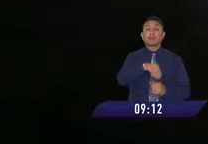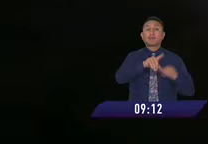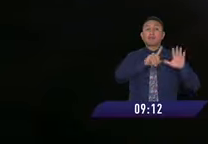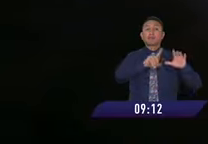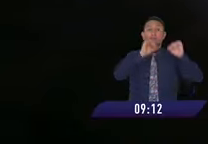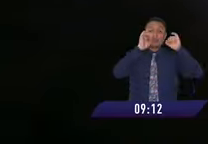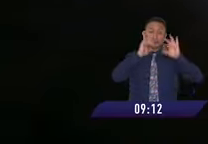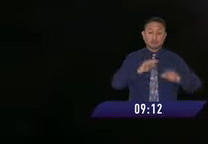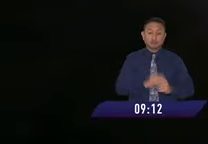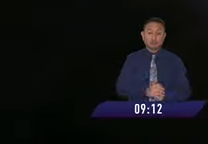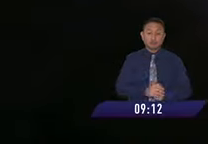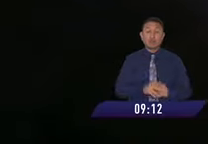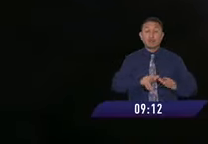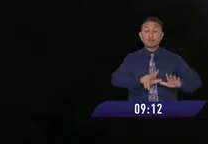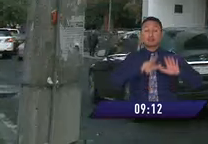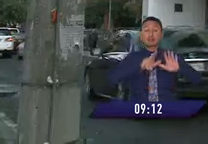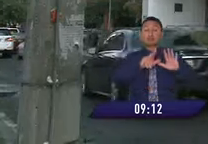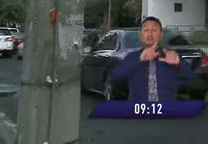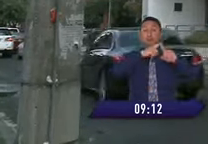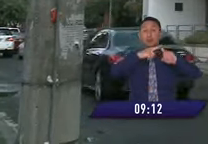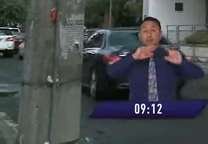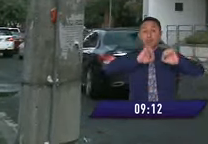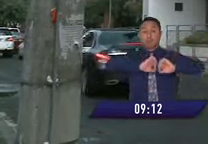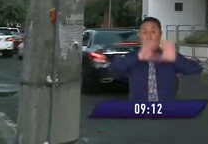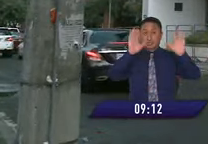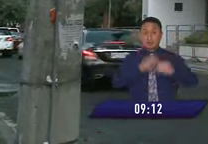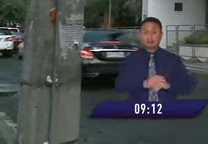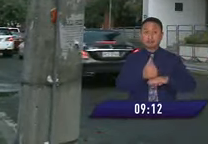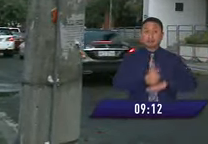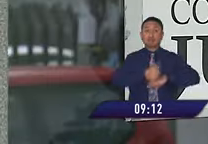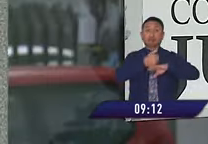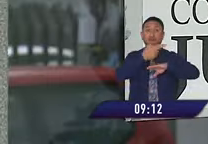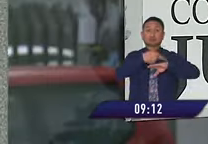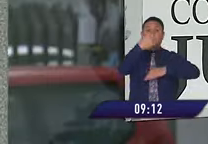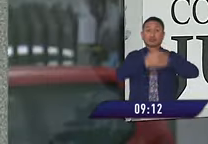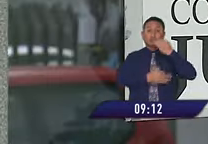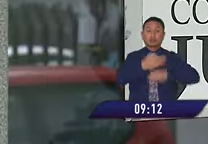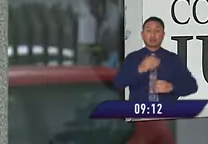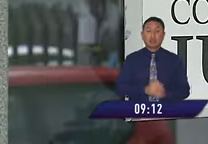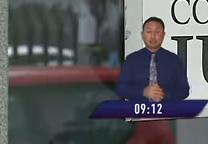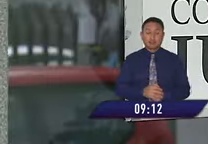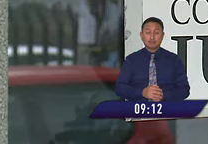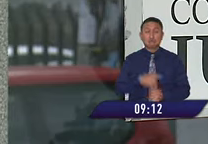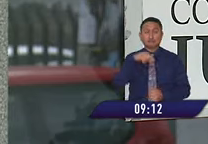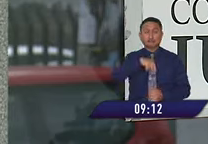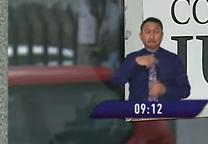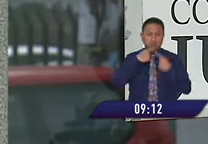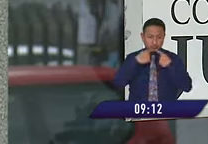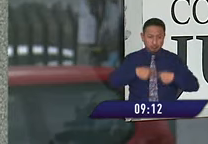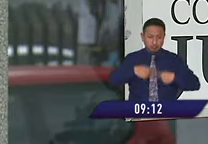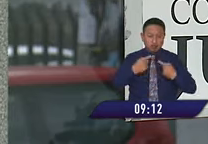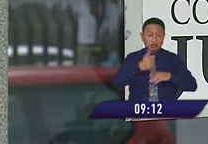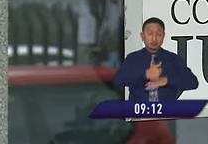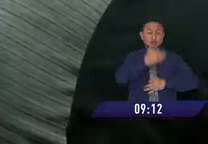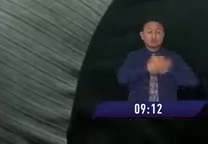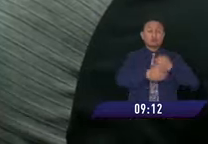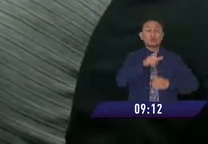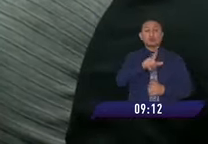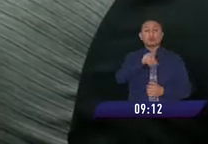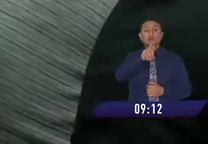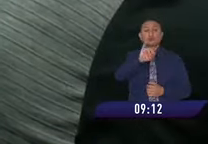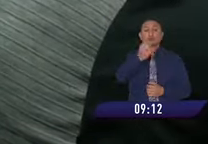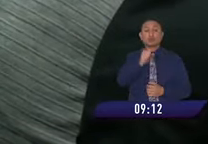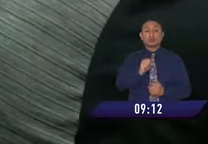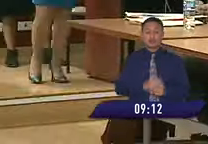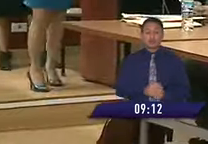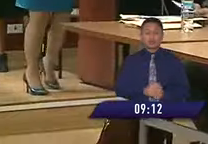de septiembre a las 8 horas 30 minutos en la Corte Nacional de Justicia, la misma que fue convocada por el juez Luis Rivera.